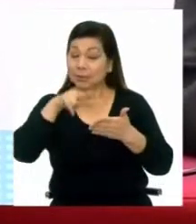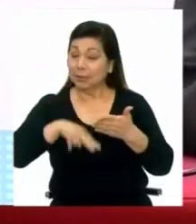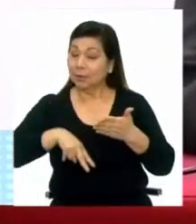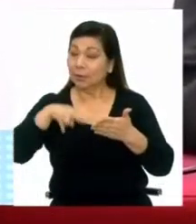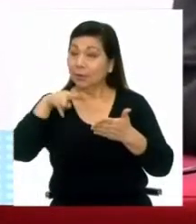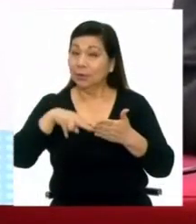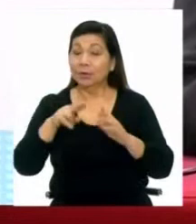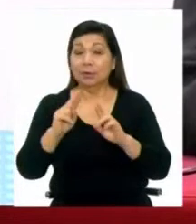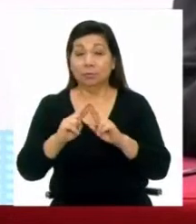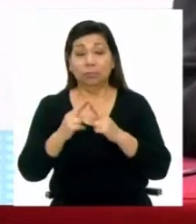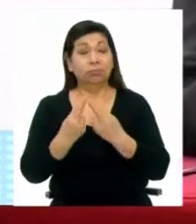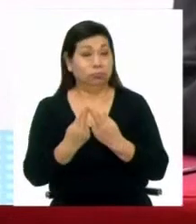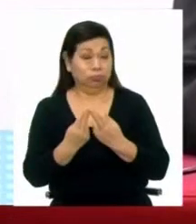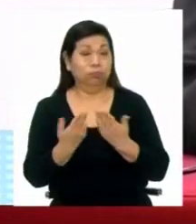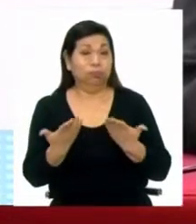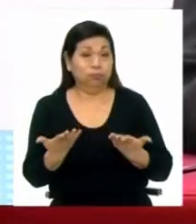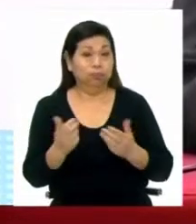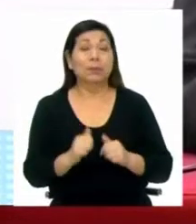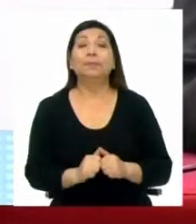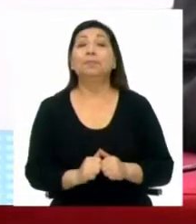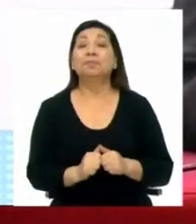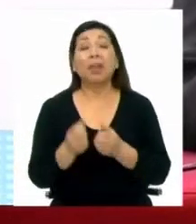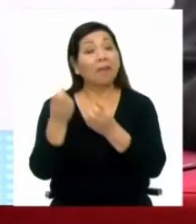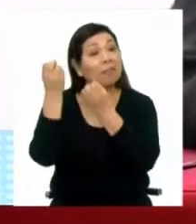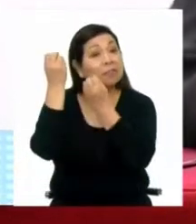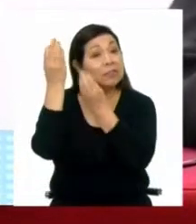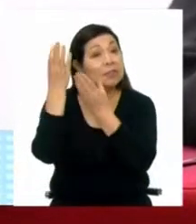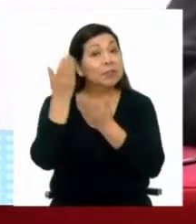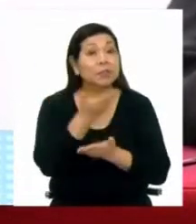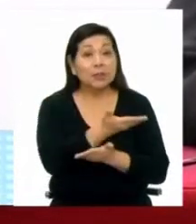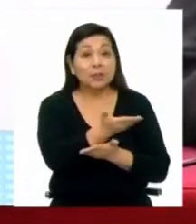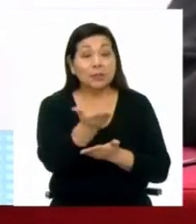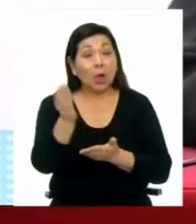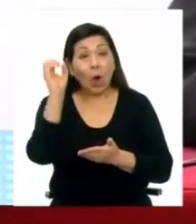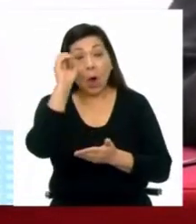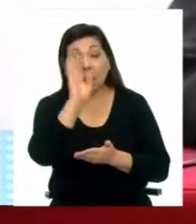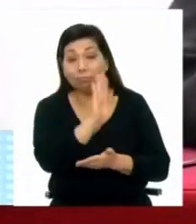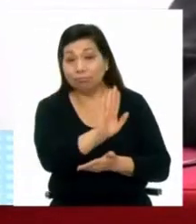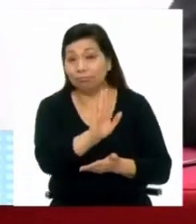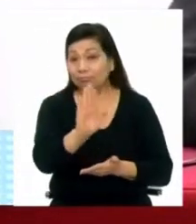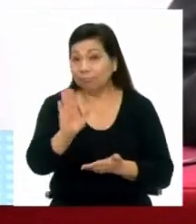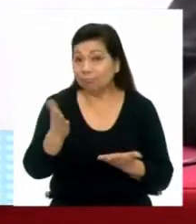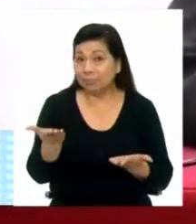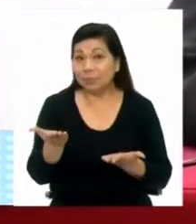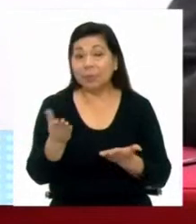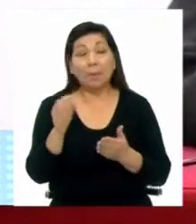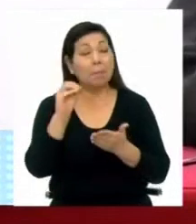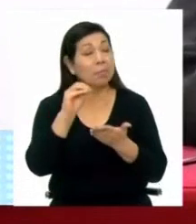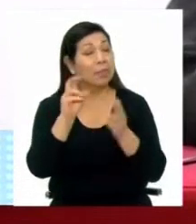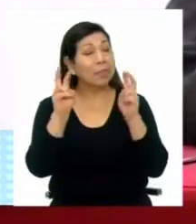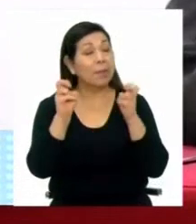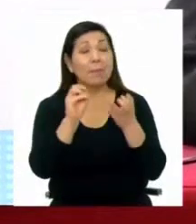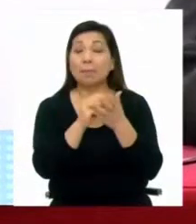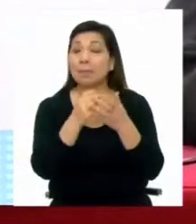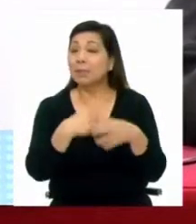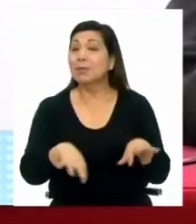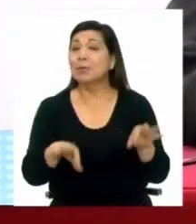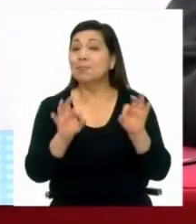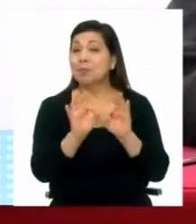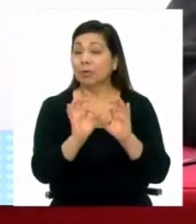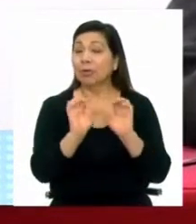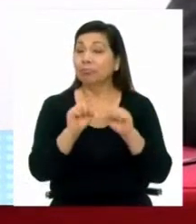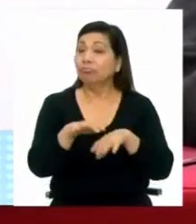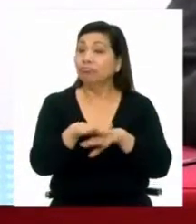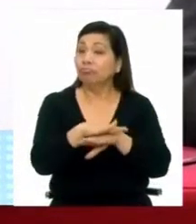una sesión de esta naturaleza informamos a la opinión pública los puntos más importantes que